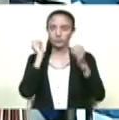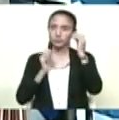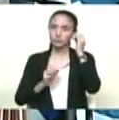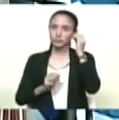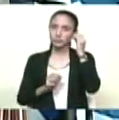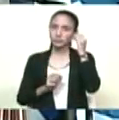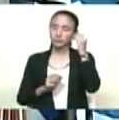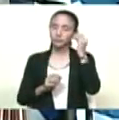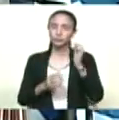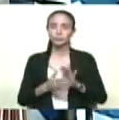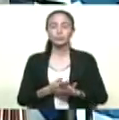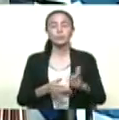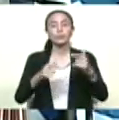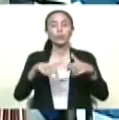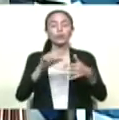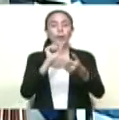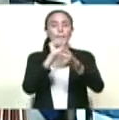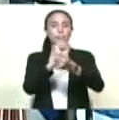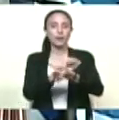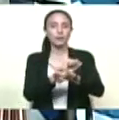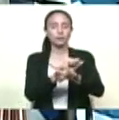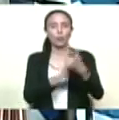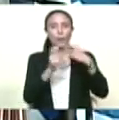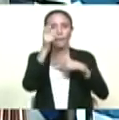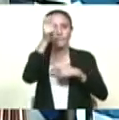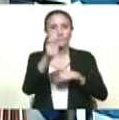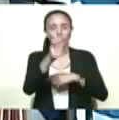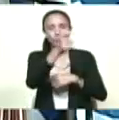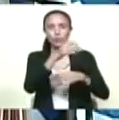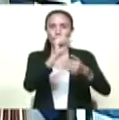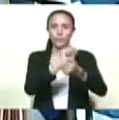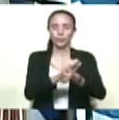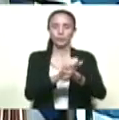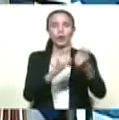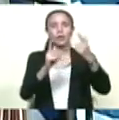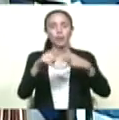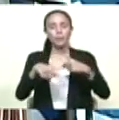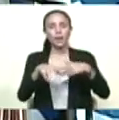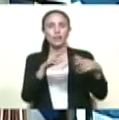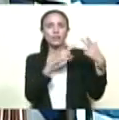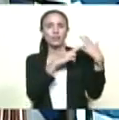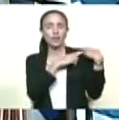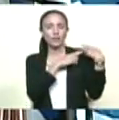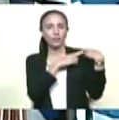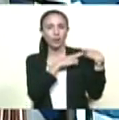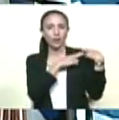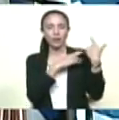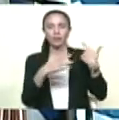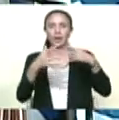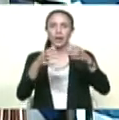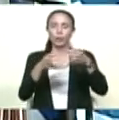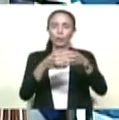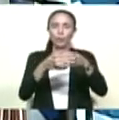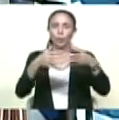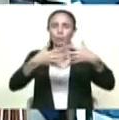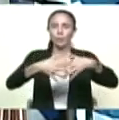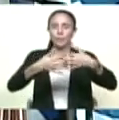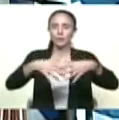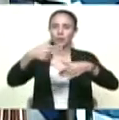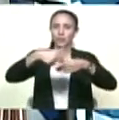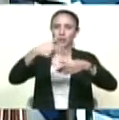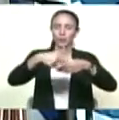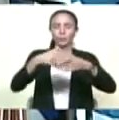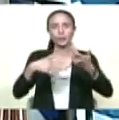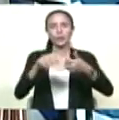petropiar hoy privado libertad y pedro léon es director ejecutivo de la faja petrolífera del orinoco recluidos